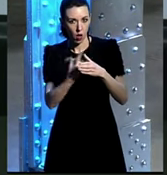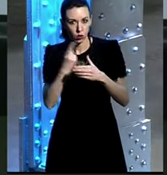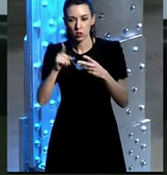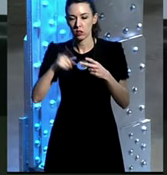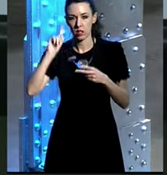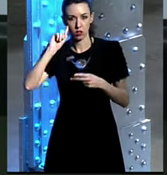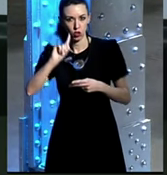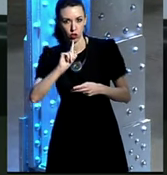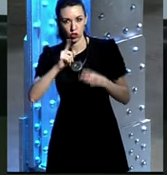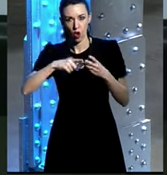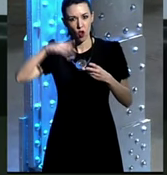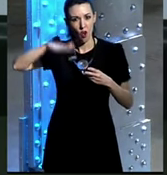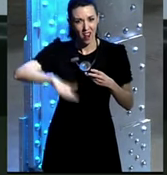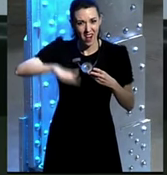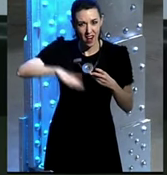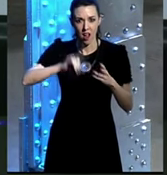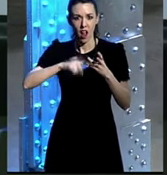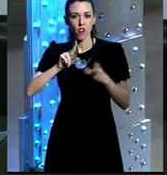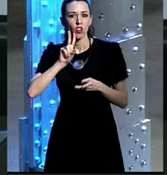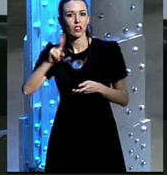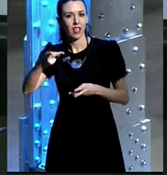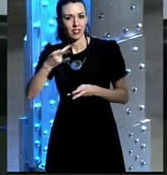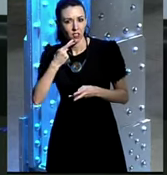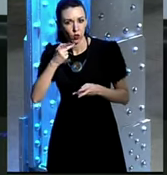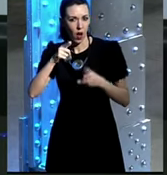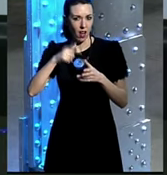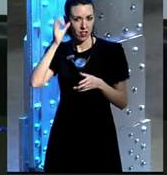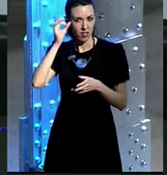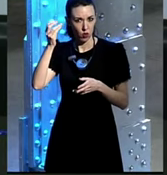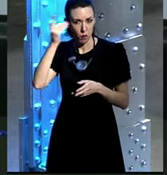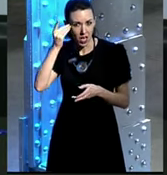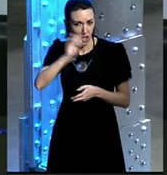autistas, sordos, enanos, transexuales, con síndrome de Down.